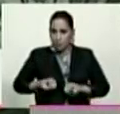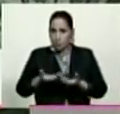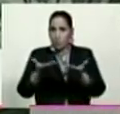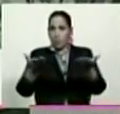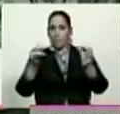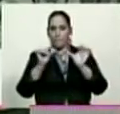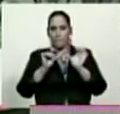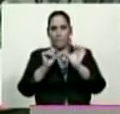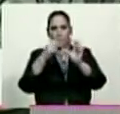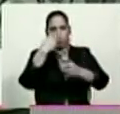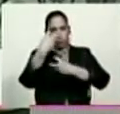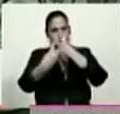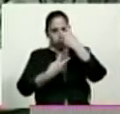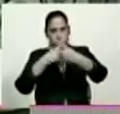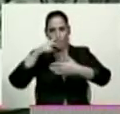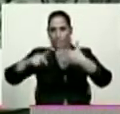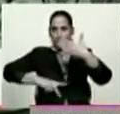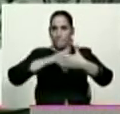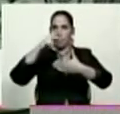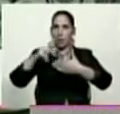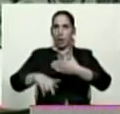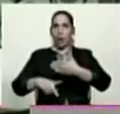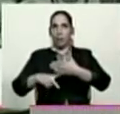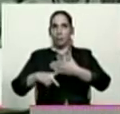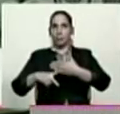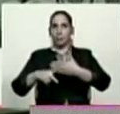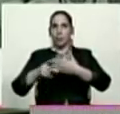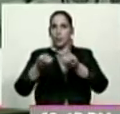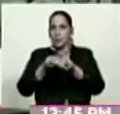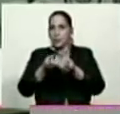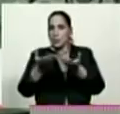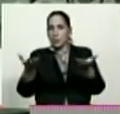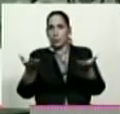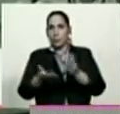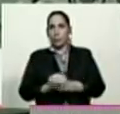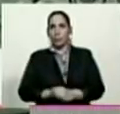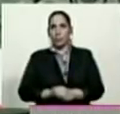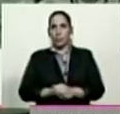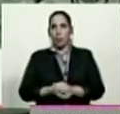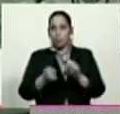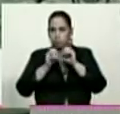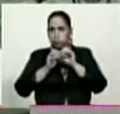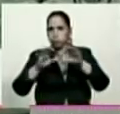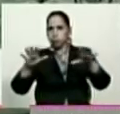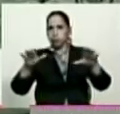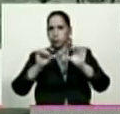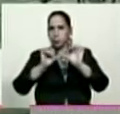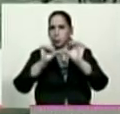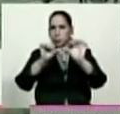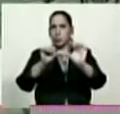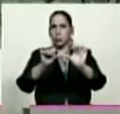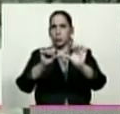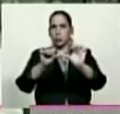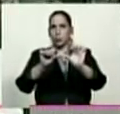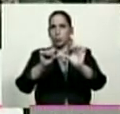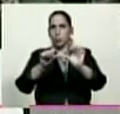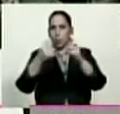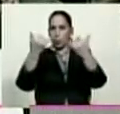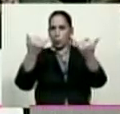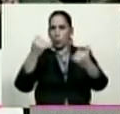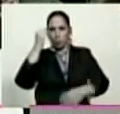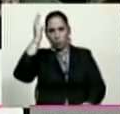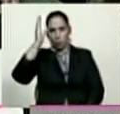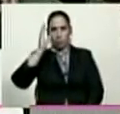seguimiento al plan de despliegue permanente y de adecuación de fuerzas, actualizando conceptos en esta